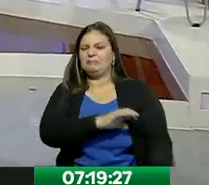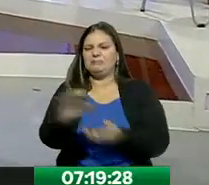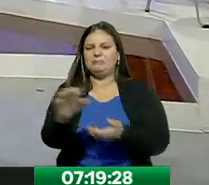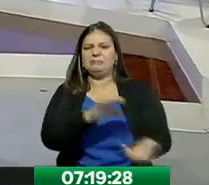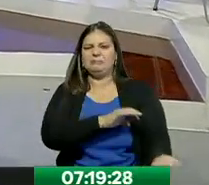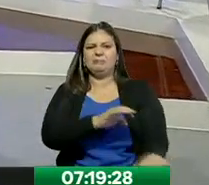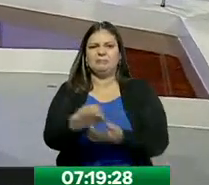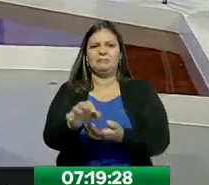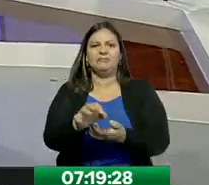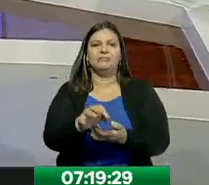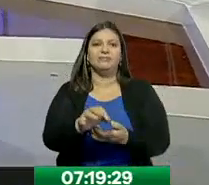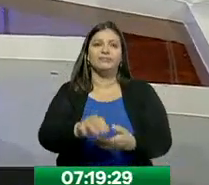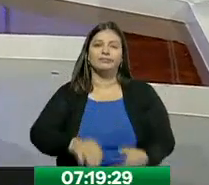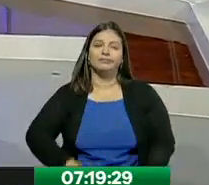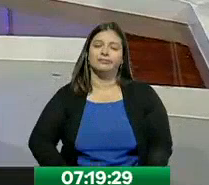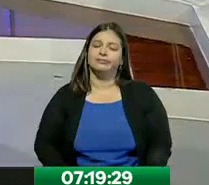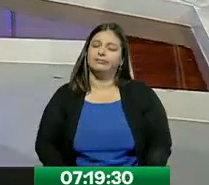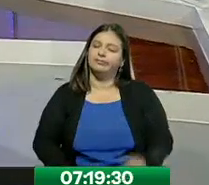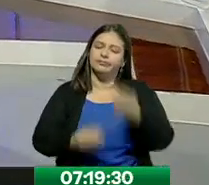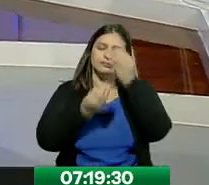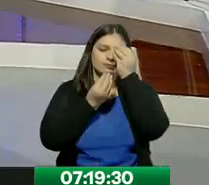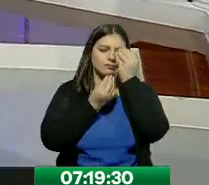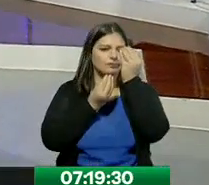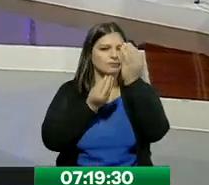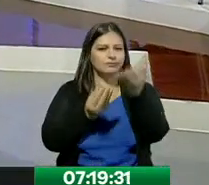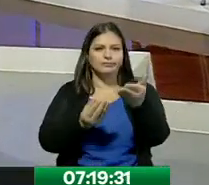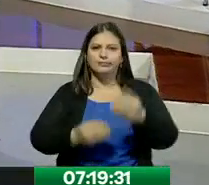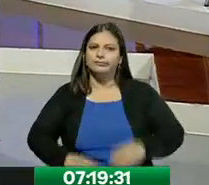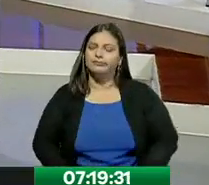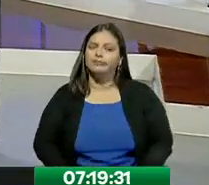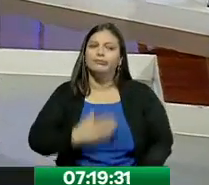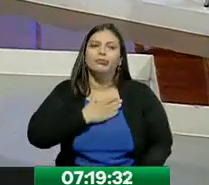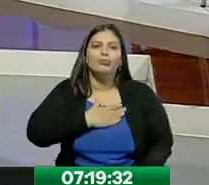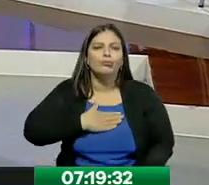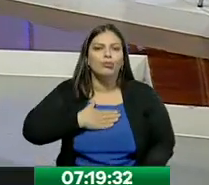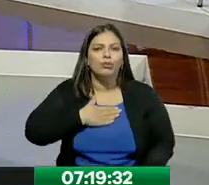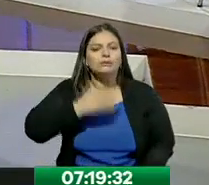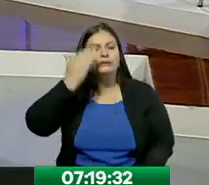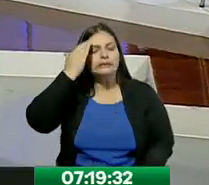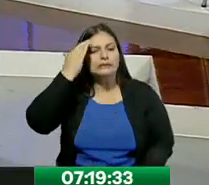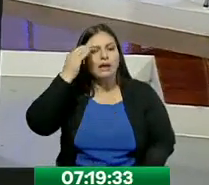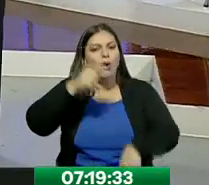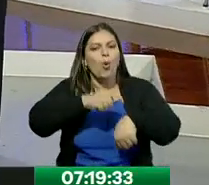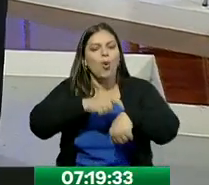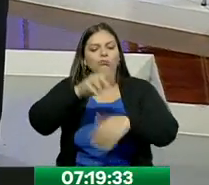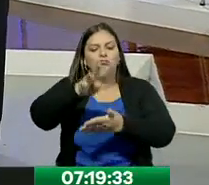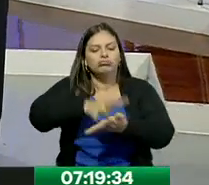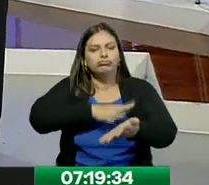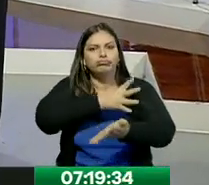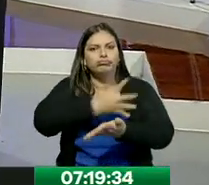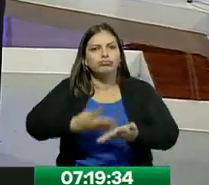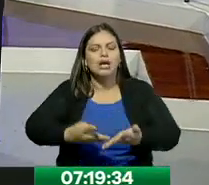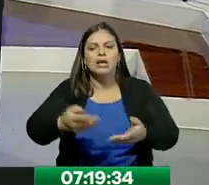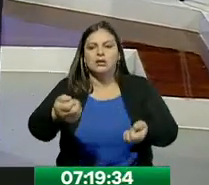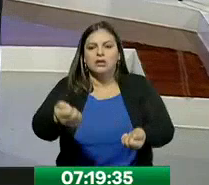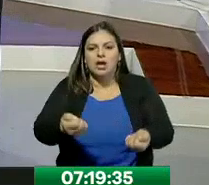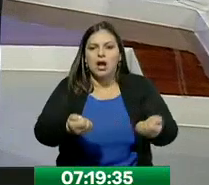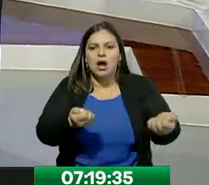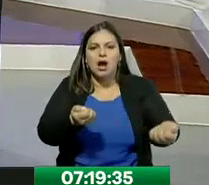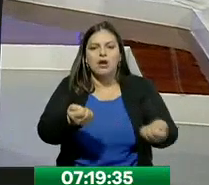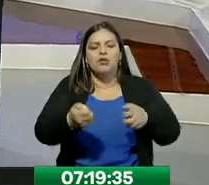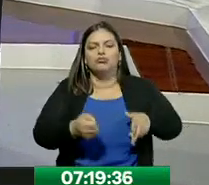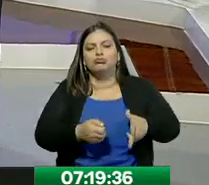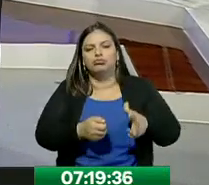un llamado para que nuevamente se respeten los horarios para sacar la basura. Por amor a nuestra ciudad, por salud,